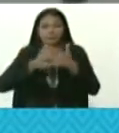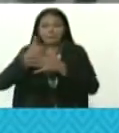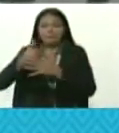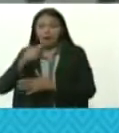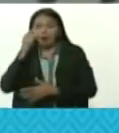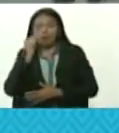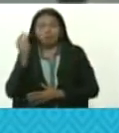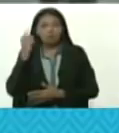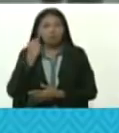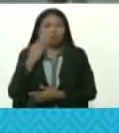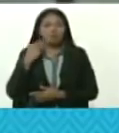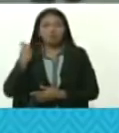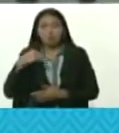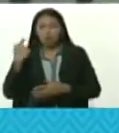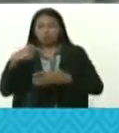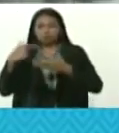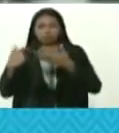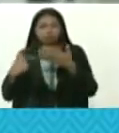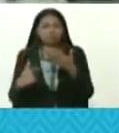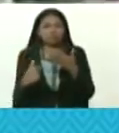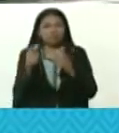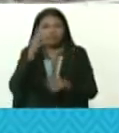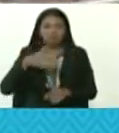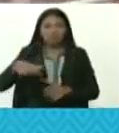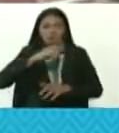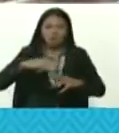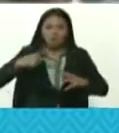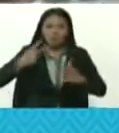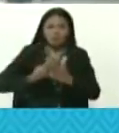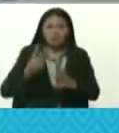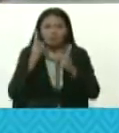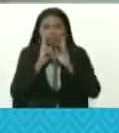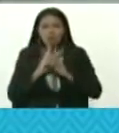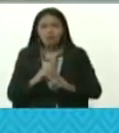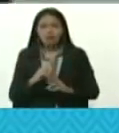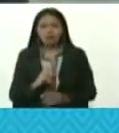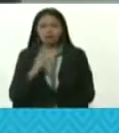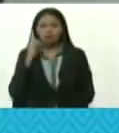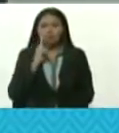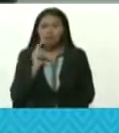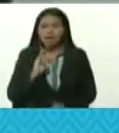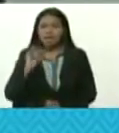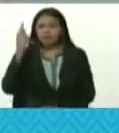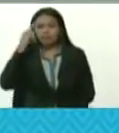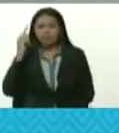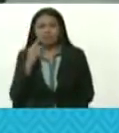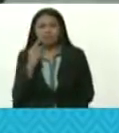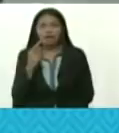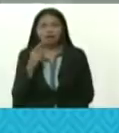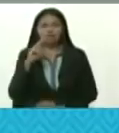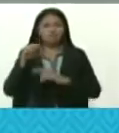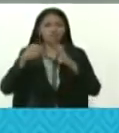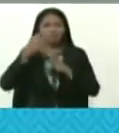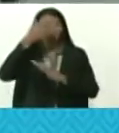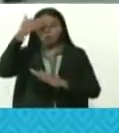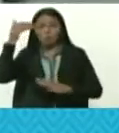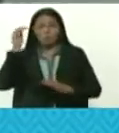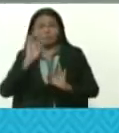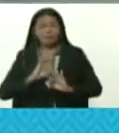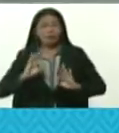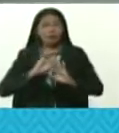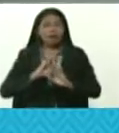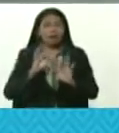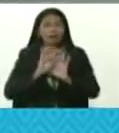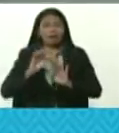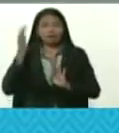hombres, mujeres, jóvenes de ese pueblo valiente bolivariano. Aquel día inolvidable. Nadie